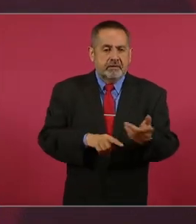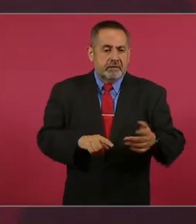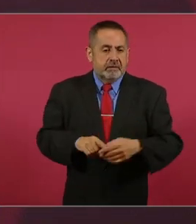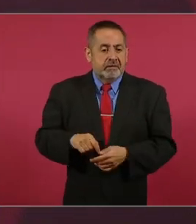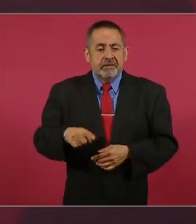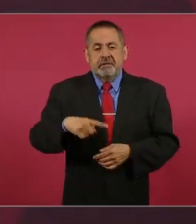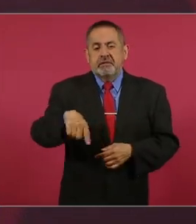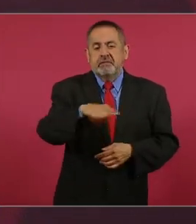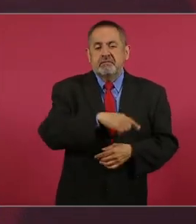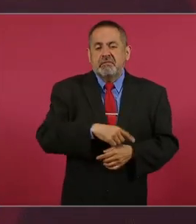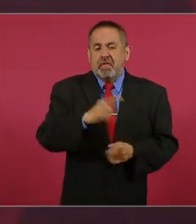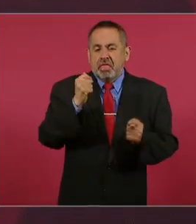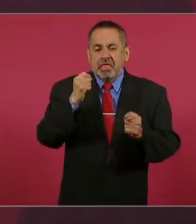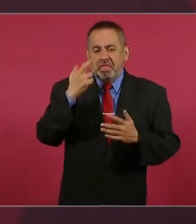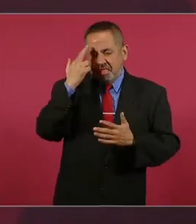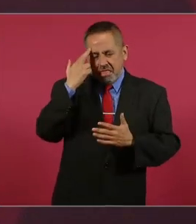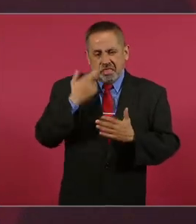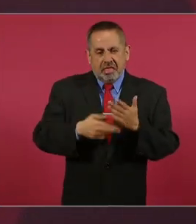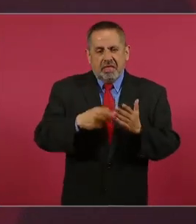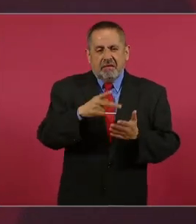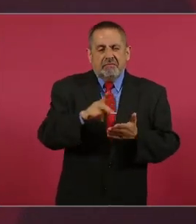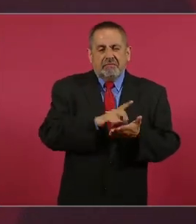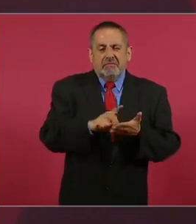vulnerando, violando